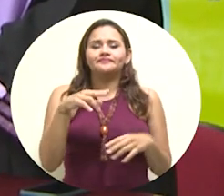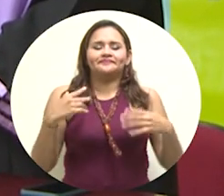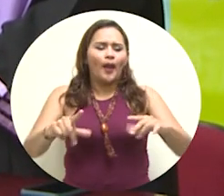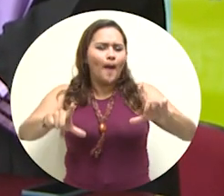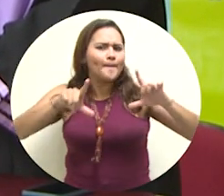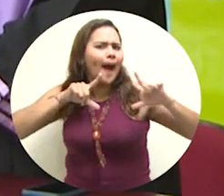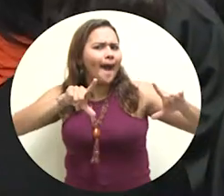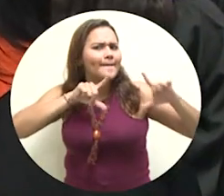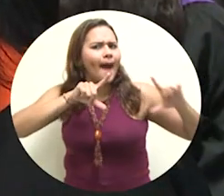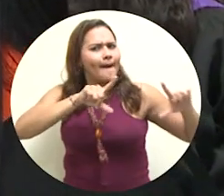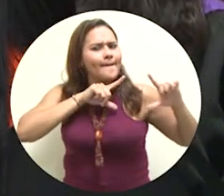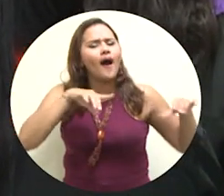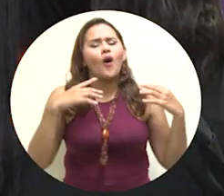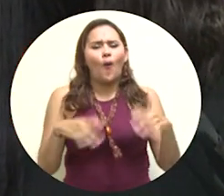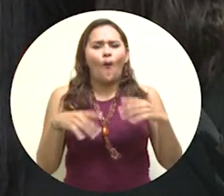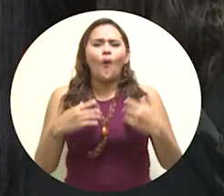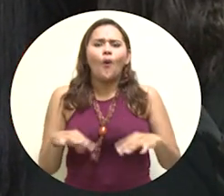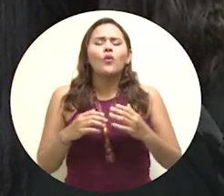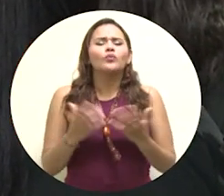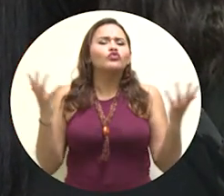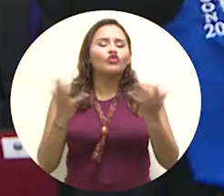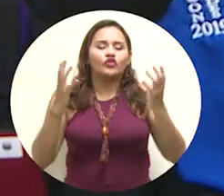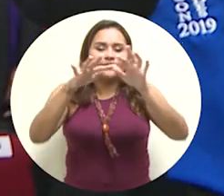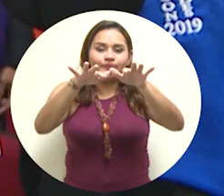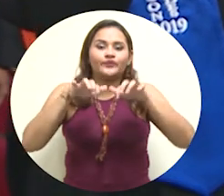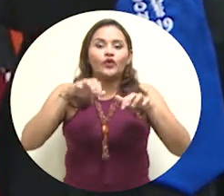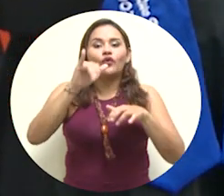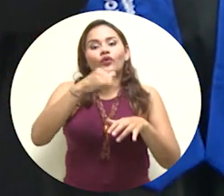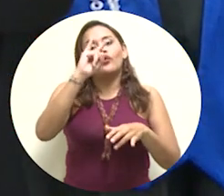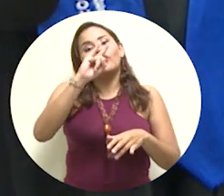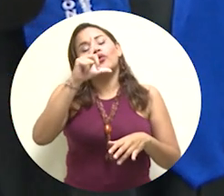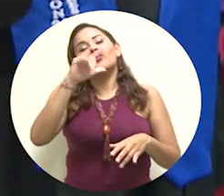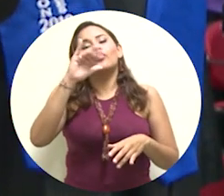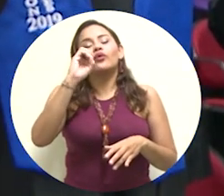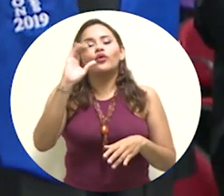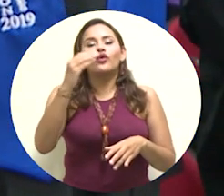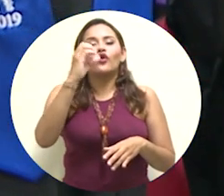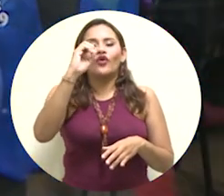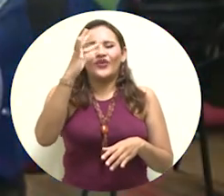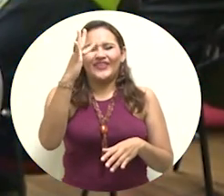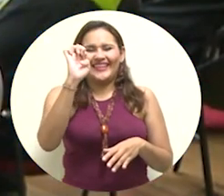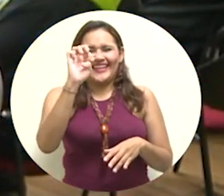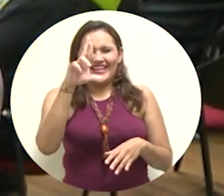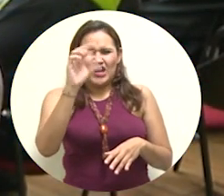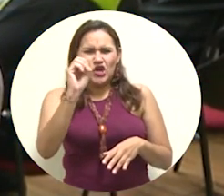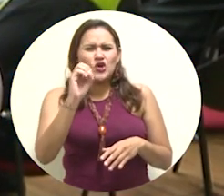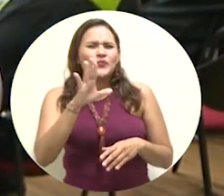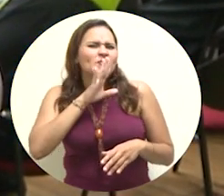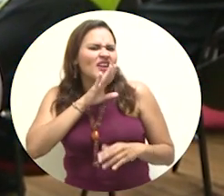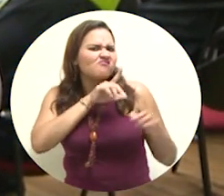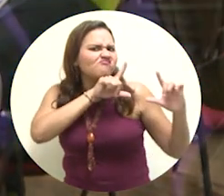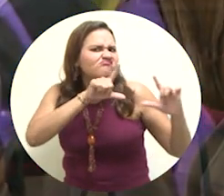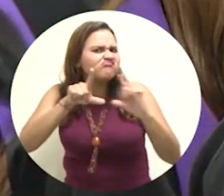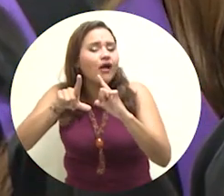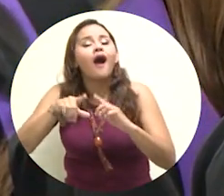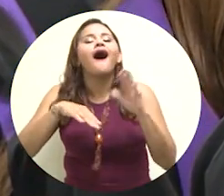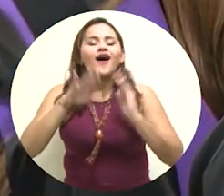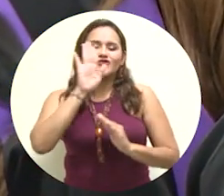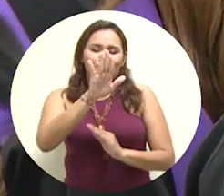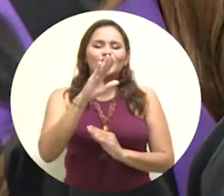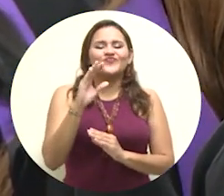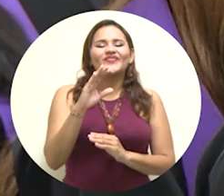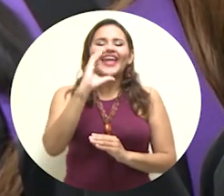Julio Otero Muñoz, el Centro para la Regionalización de la Educación y las Oportunidades CREO UniMagdalena tituló y certificó